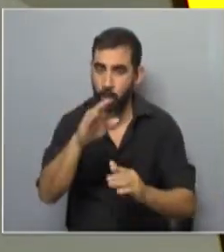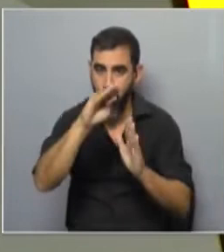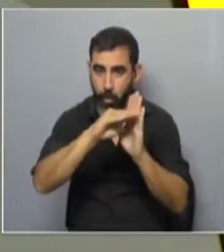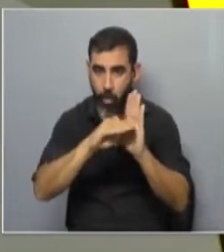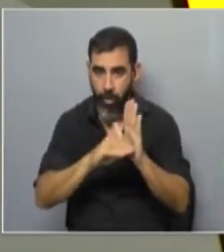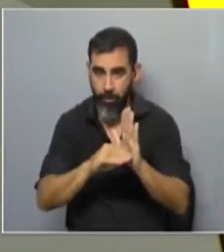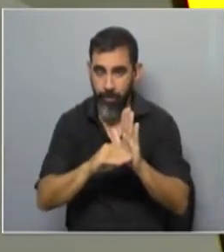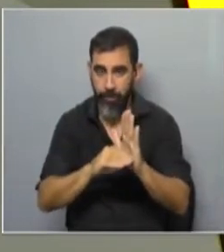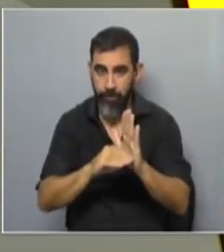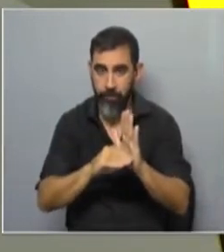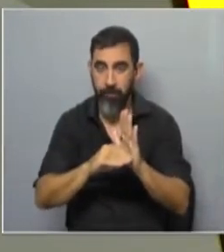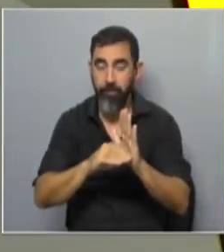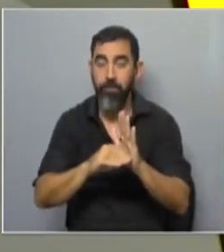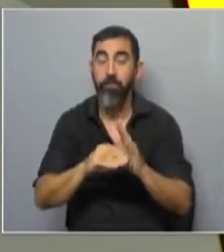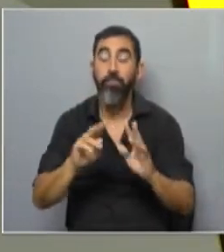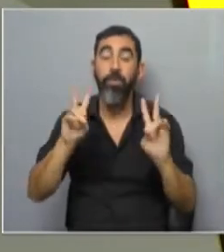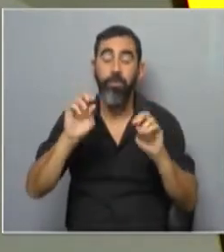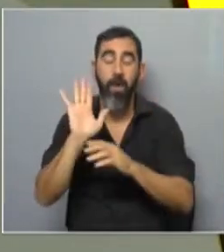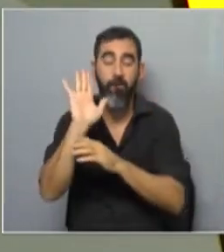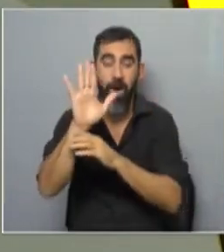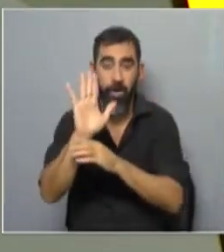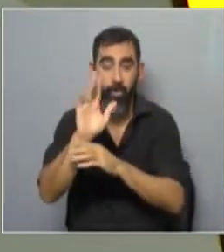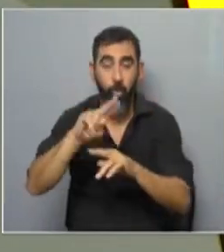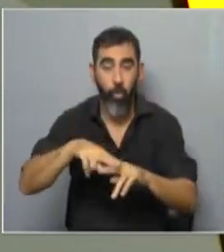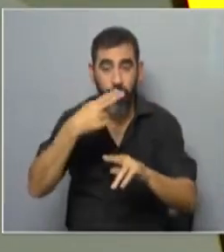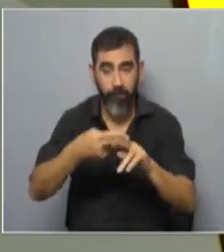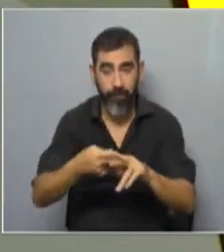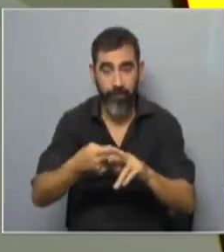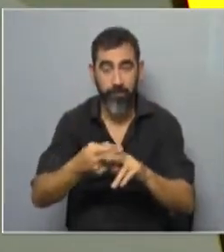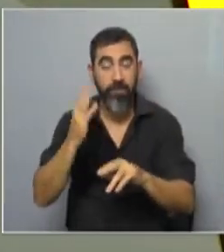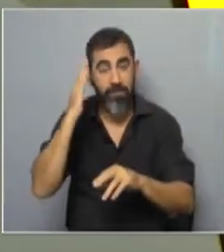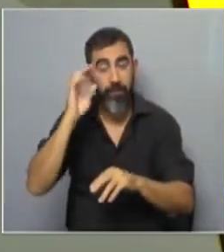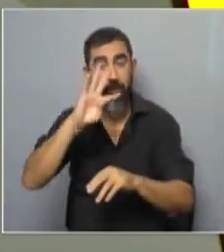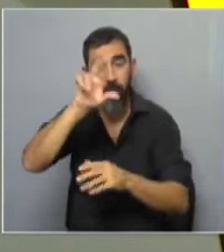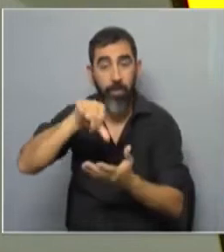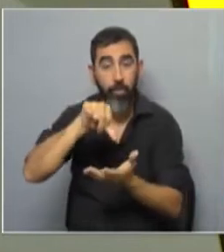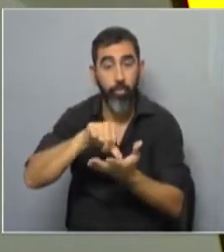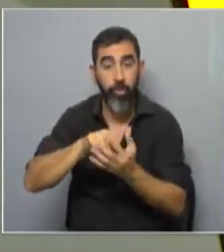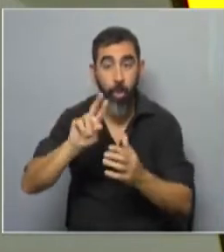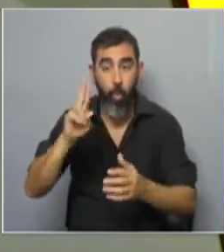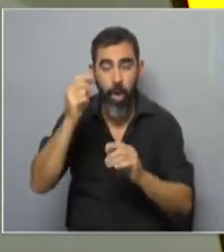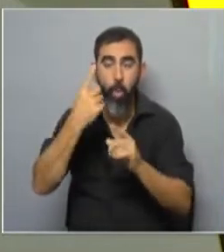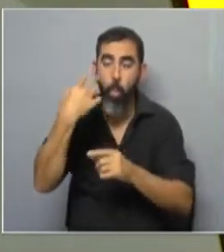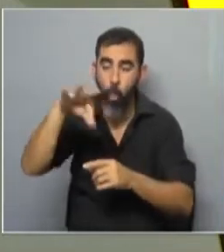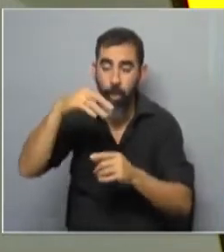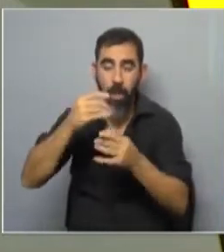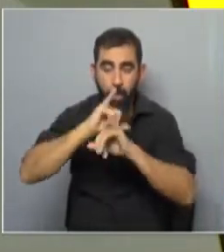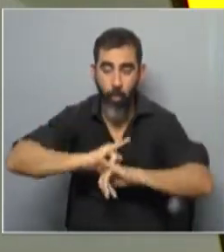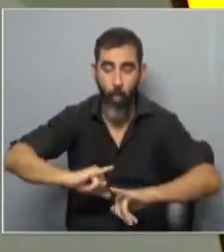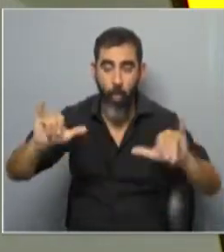estrenaremos episodio, nuevamente por la programación de la NBA. Ustedes saben, TV Ciudad es la única pantalla de Uruguay que